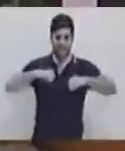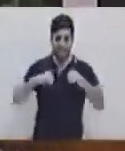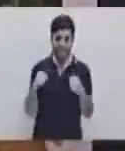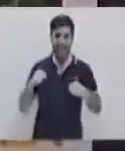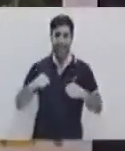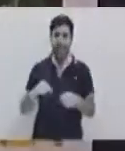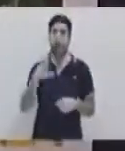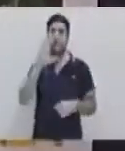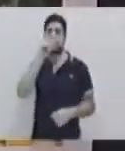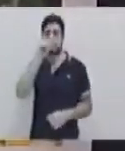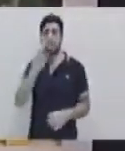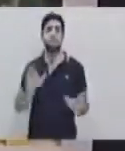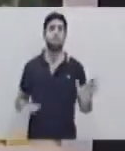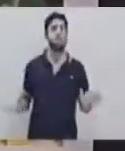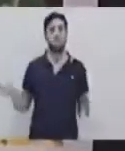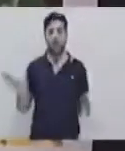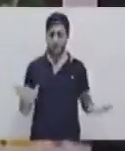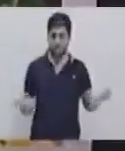gallinas, patos.